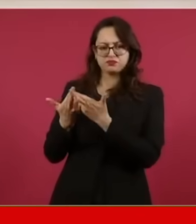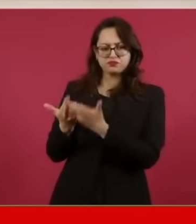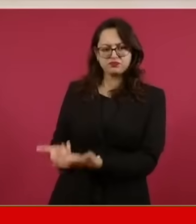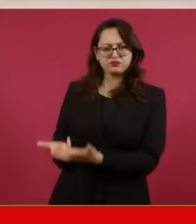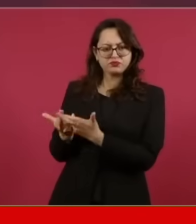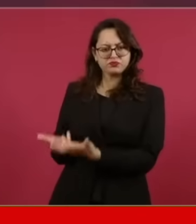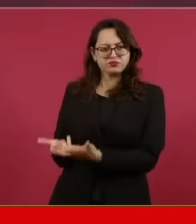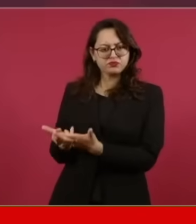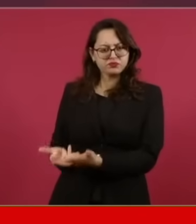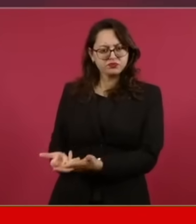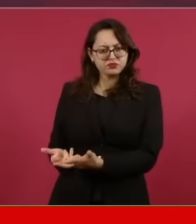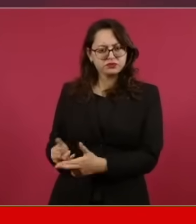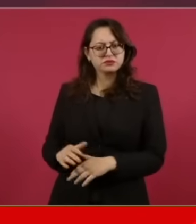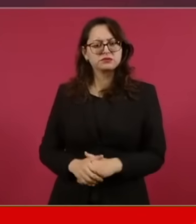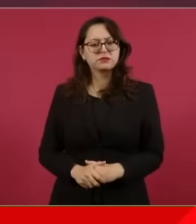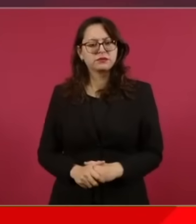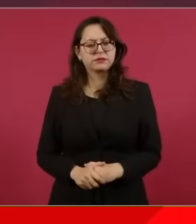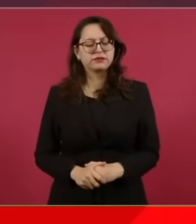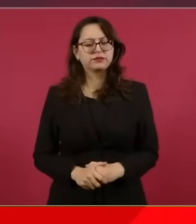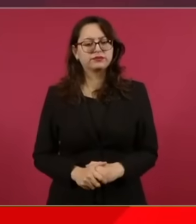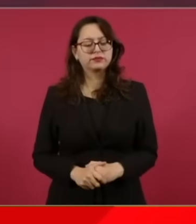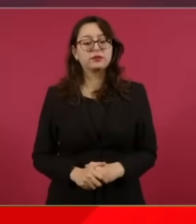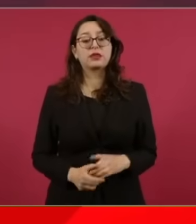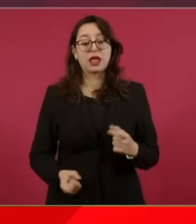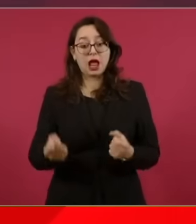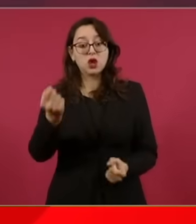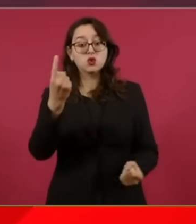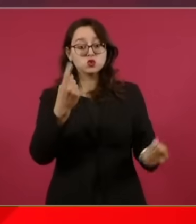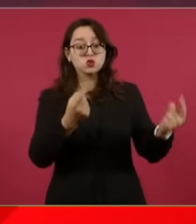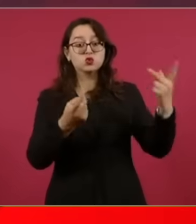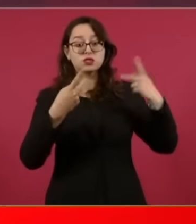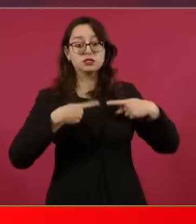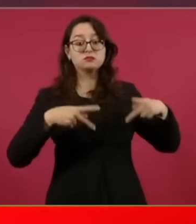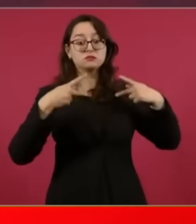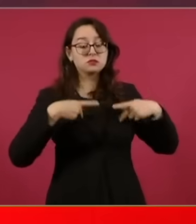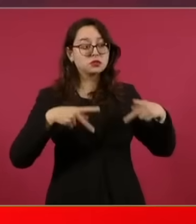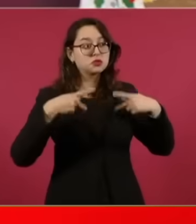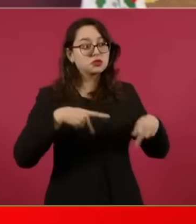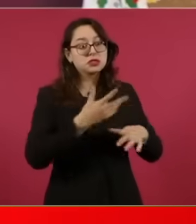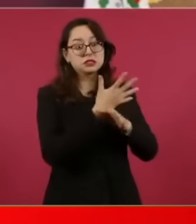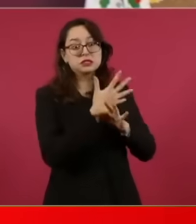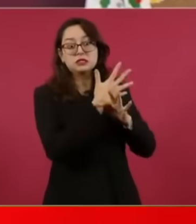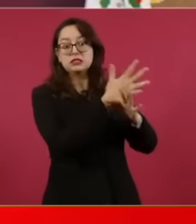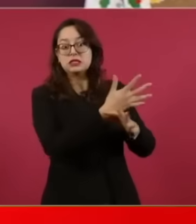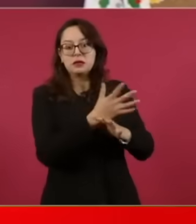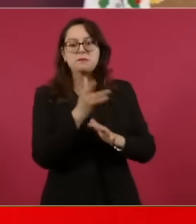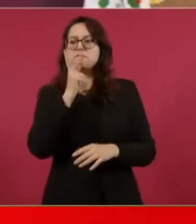sostienen, y a mí me gustaría mucho, de que ya no se usara el petróleo,